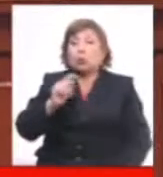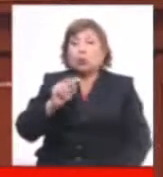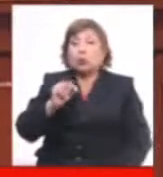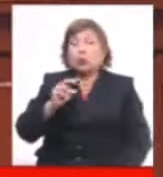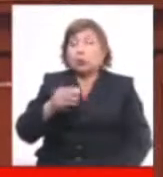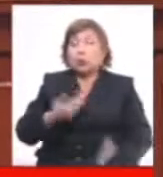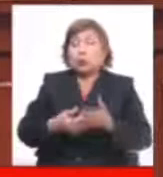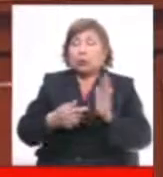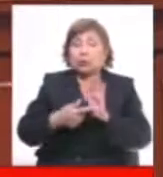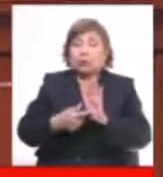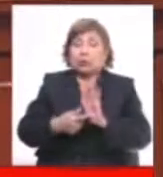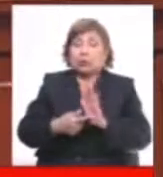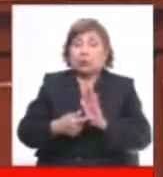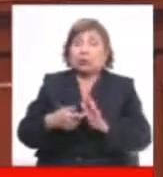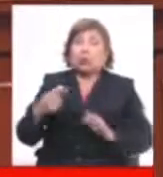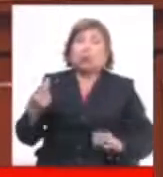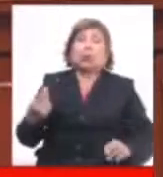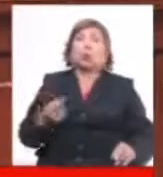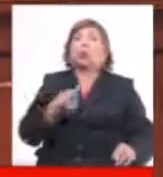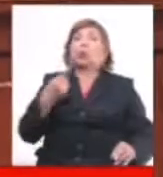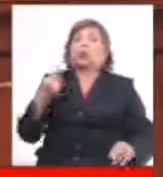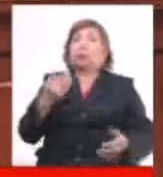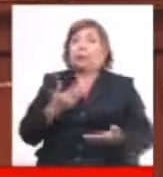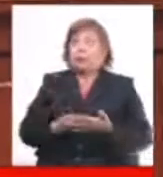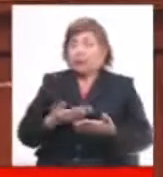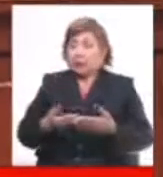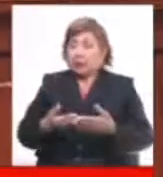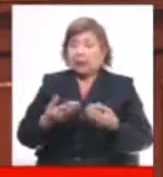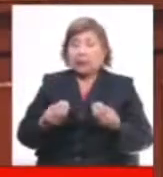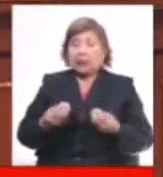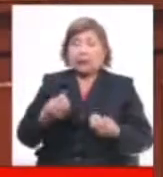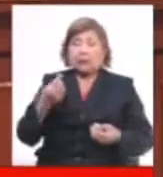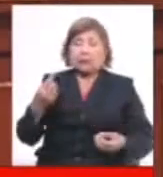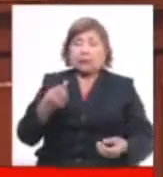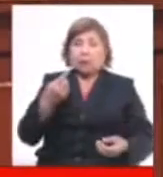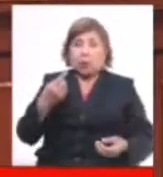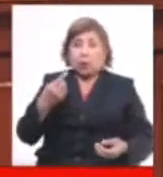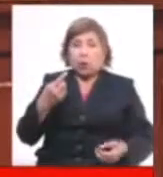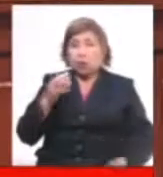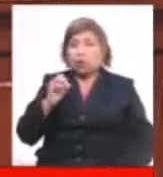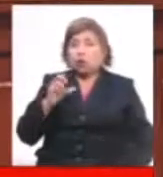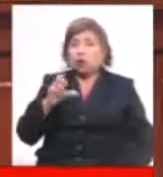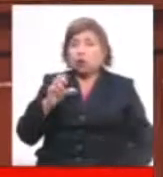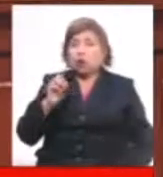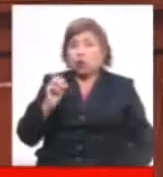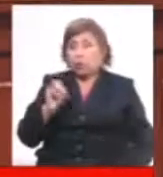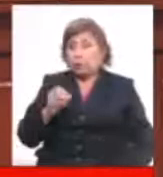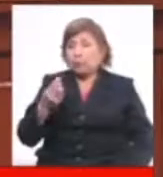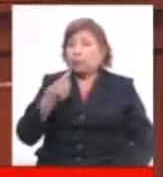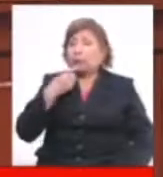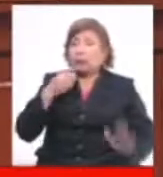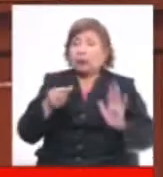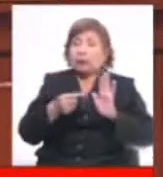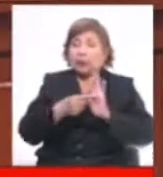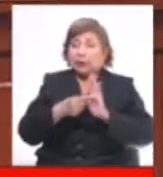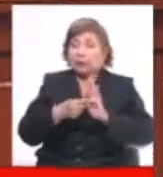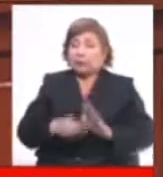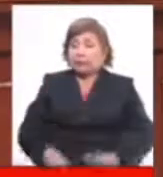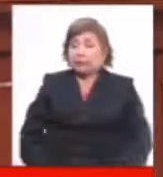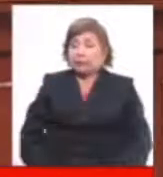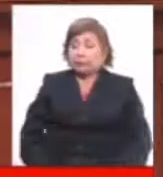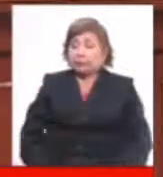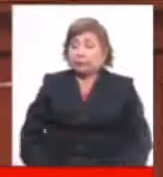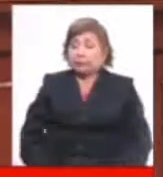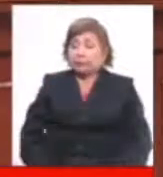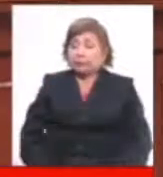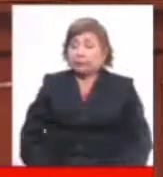he señalado, únicamente elimina la palabra solo en la parte indicada,